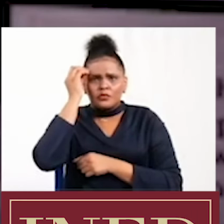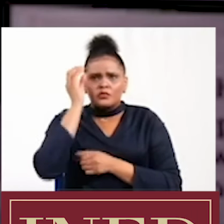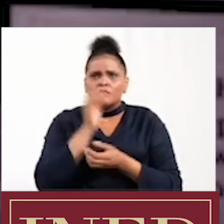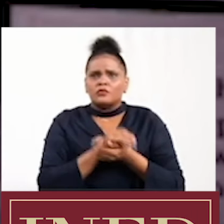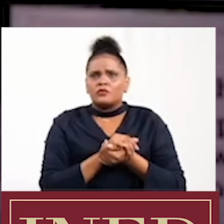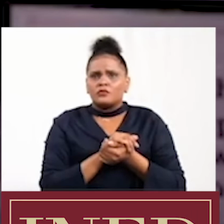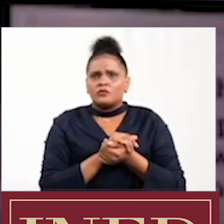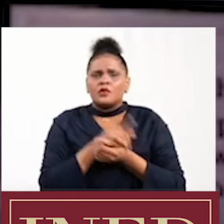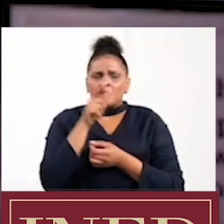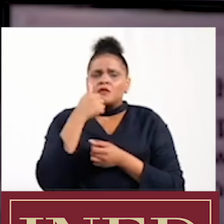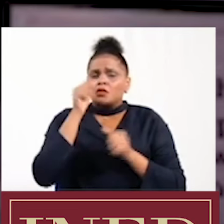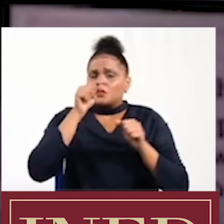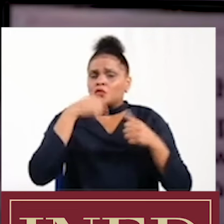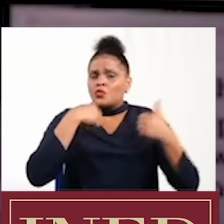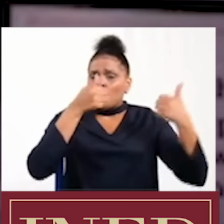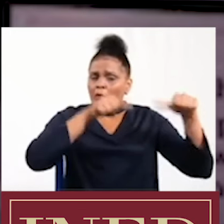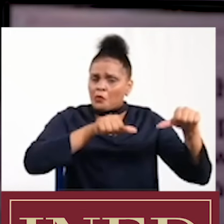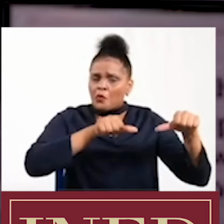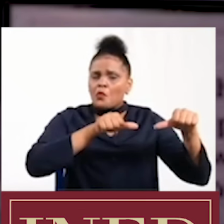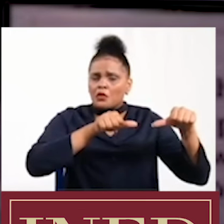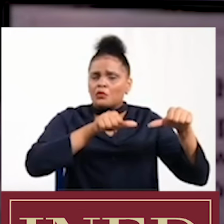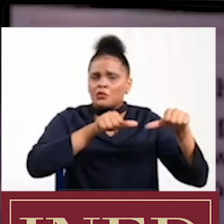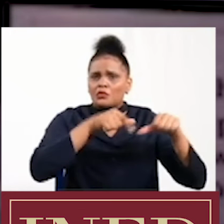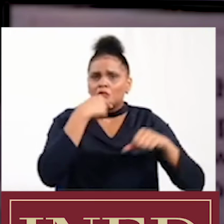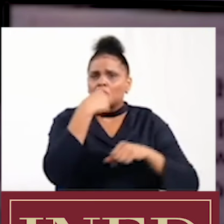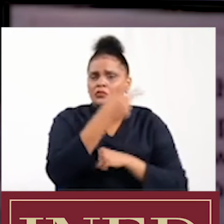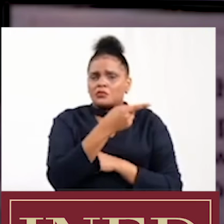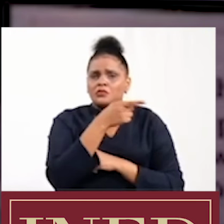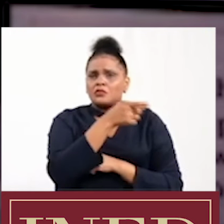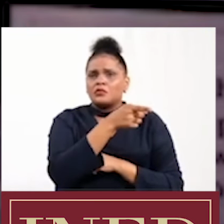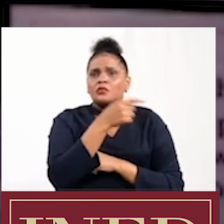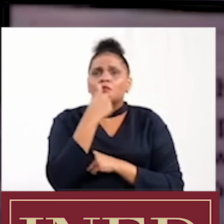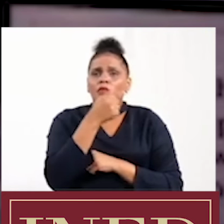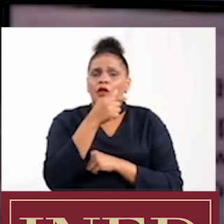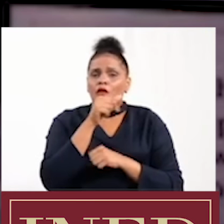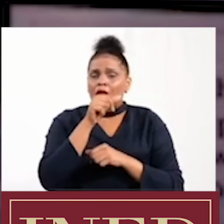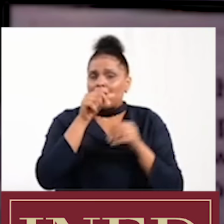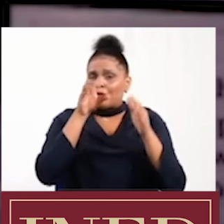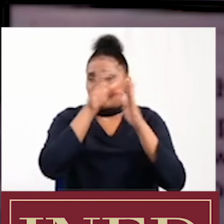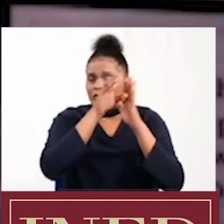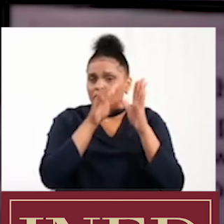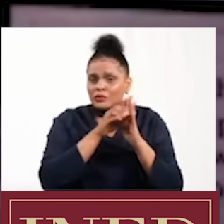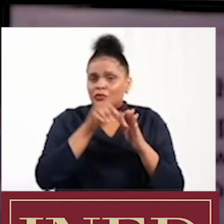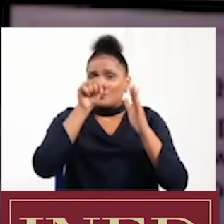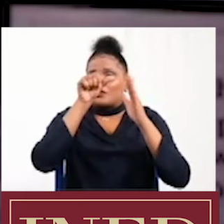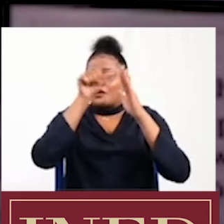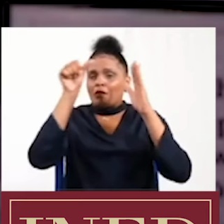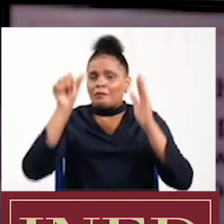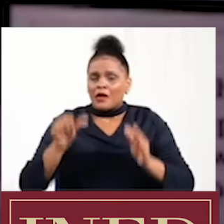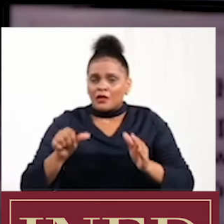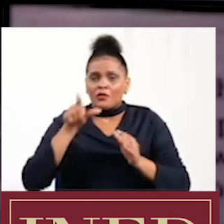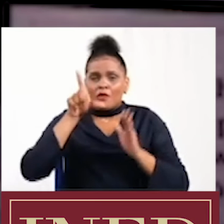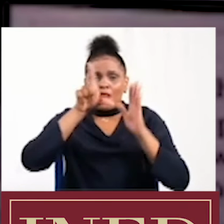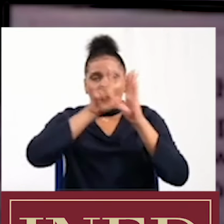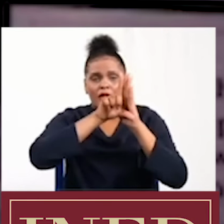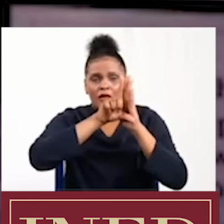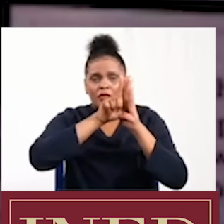estoy de acuerdo efectivamente hemos avanzado mucho con el marco legal el marco legal es